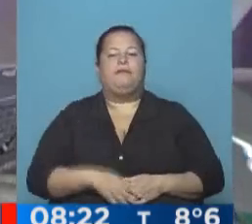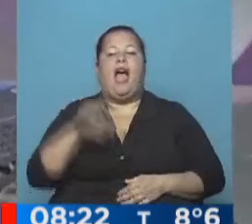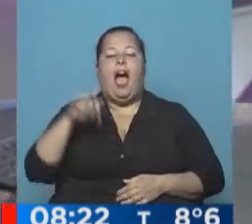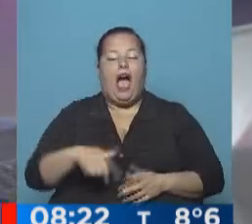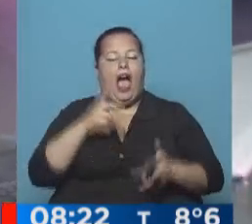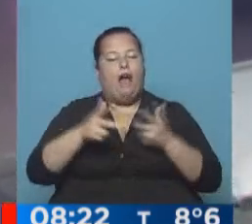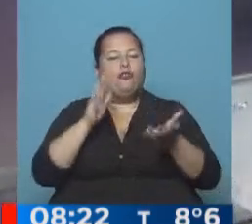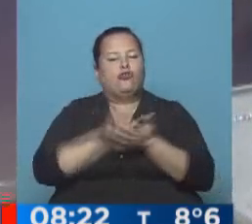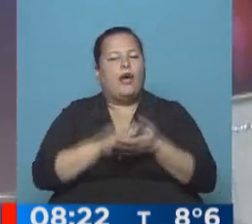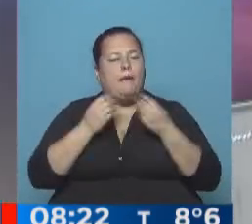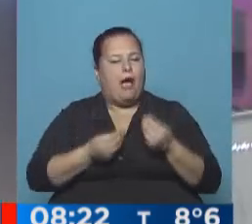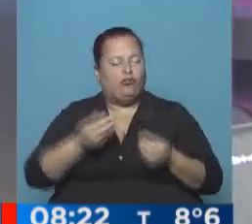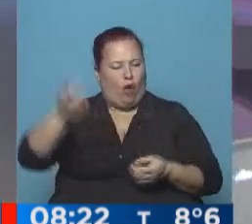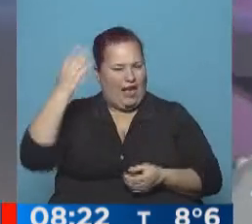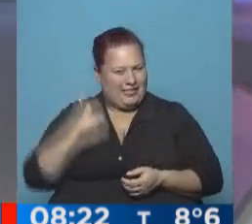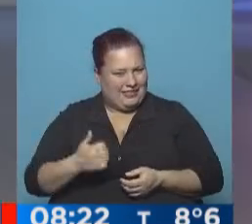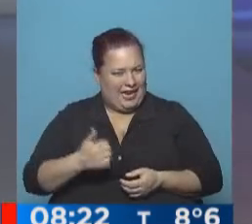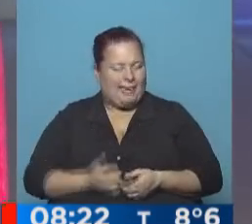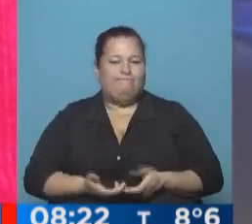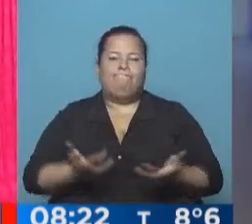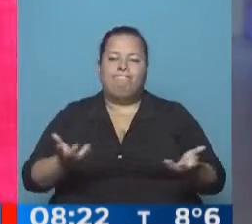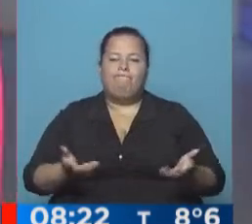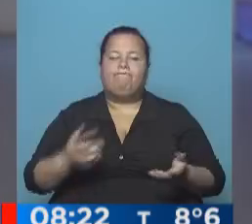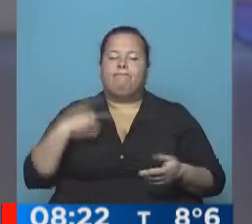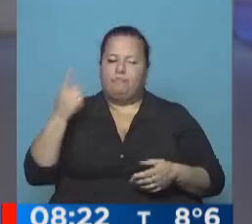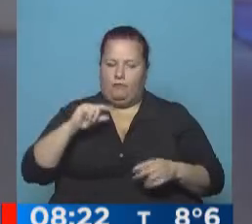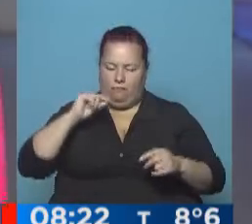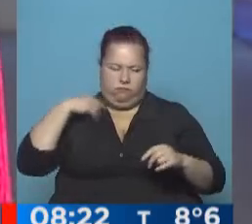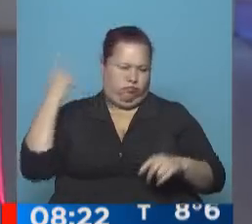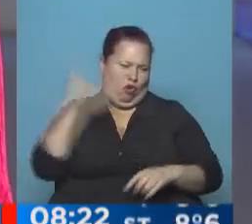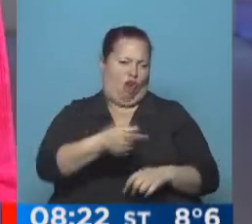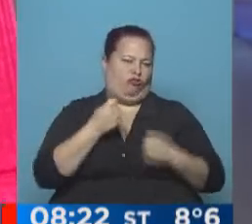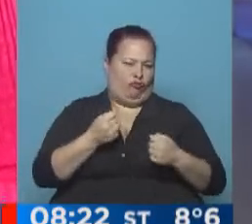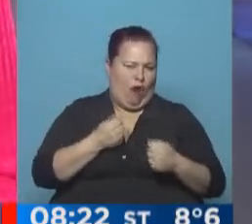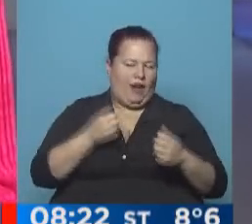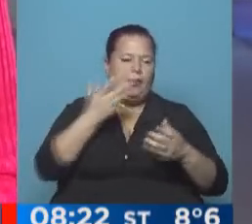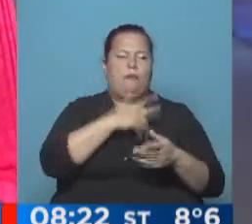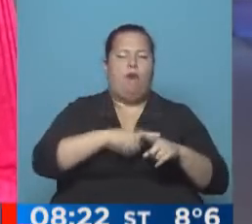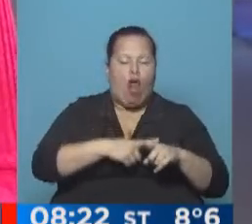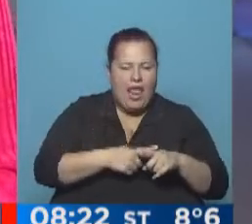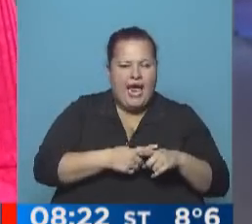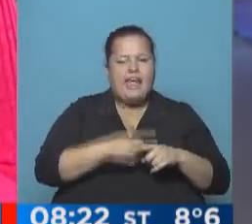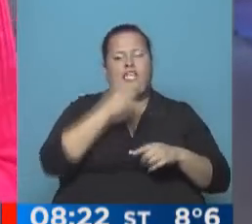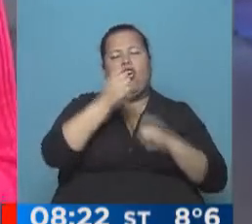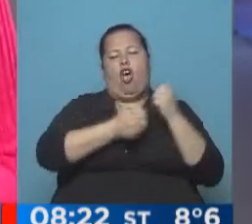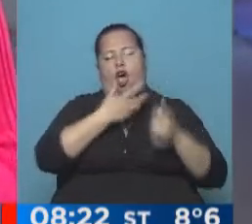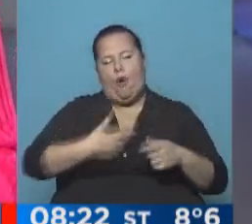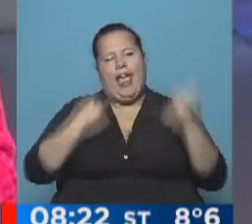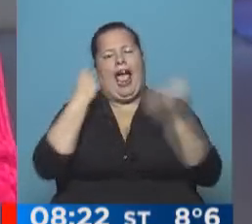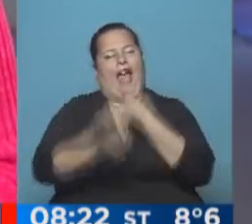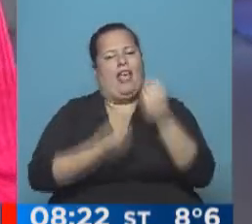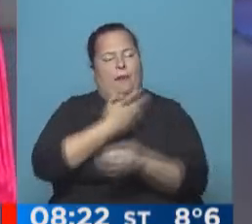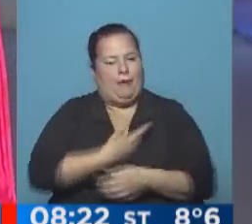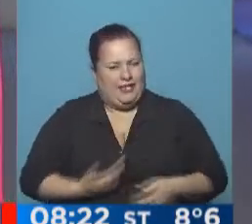ahora vamos a hablar de lo que sucedió el día de ayer algo que levantó el repudio masivo de dirigentes políticos de funcionarios de candidatos